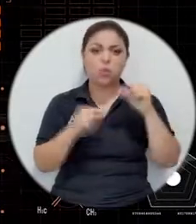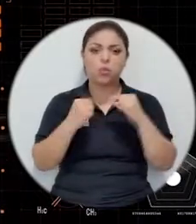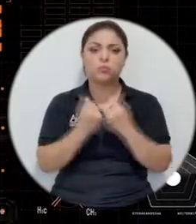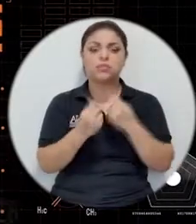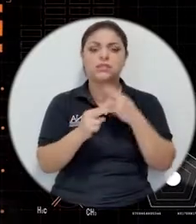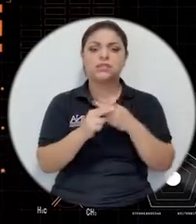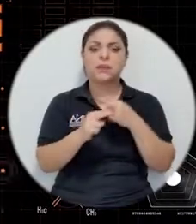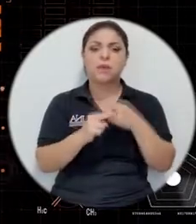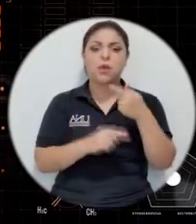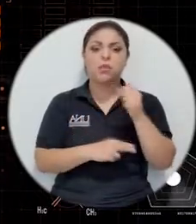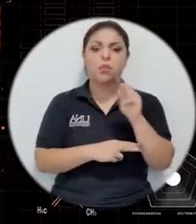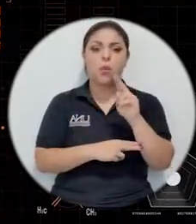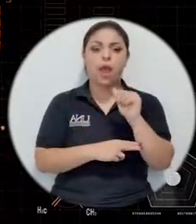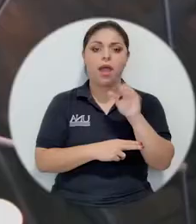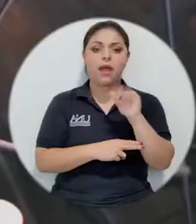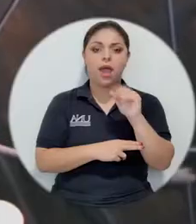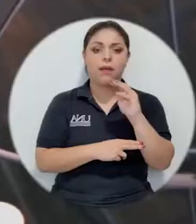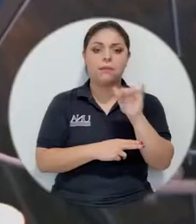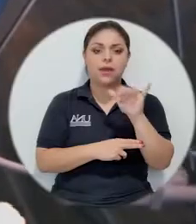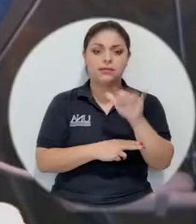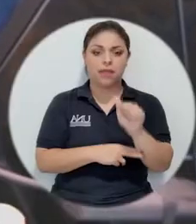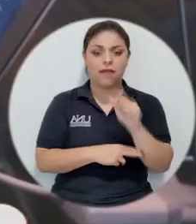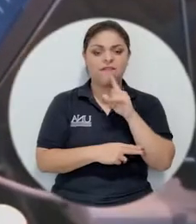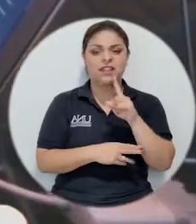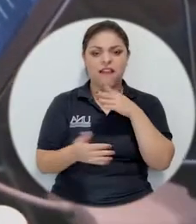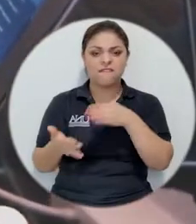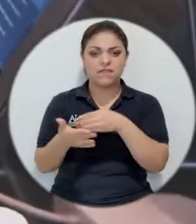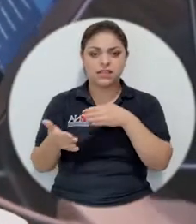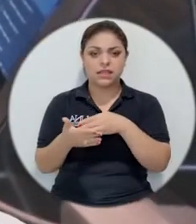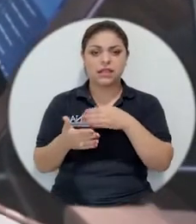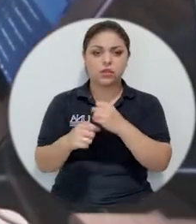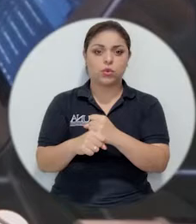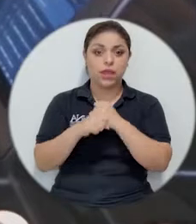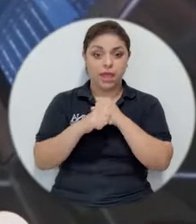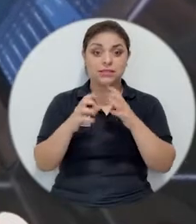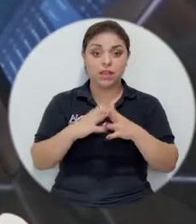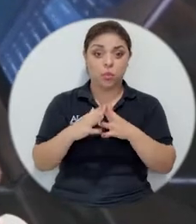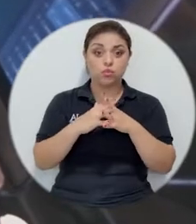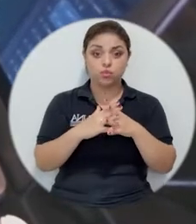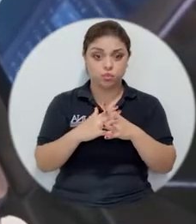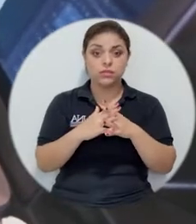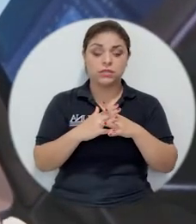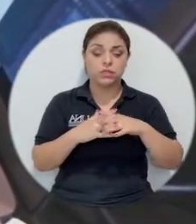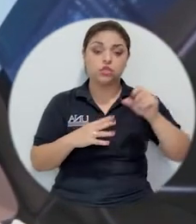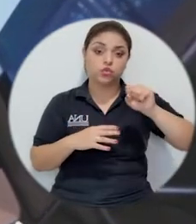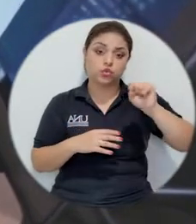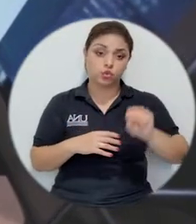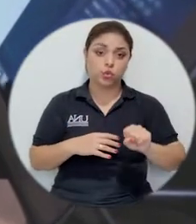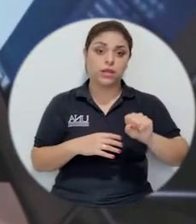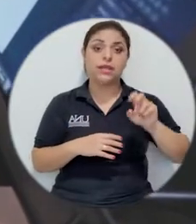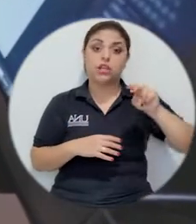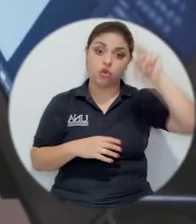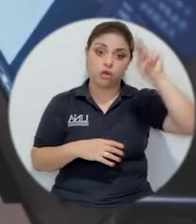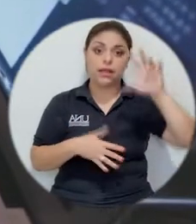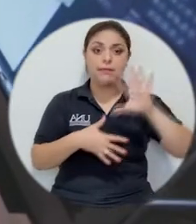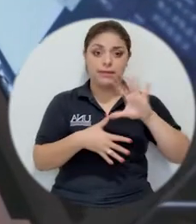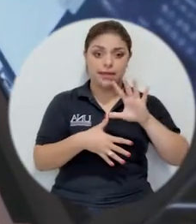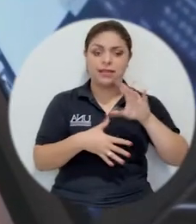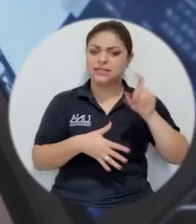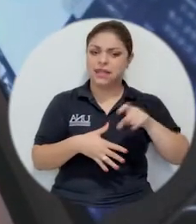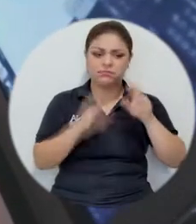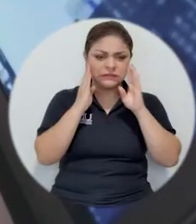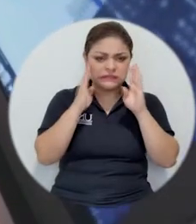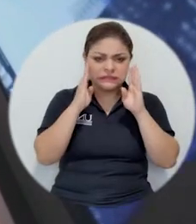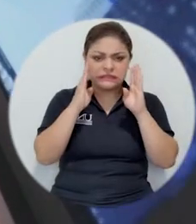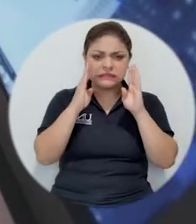grupo denominado Guacamaya, ha golpeado entidades de seguridad de los estados, tanto de Sudamérica como de Norteamérica, y necesitamos